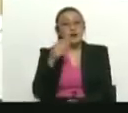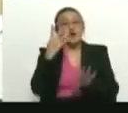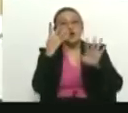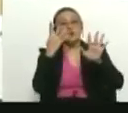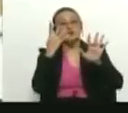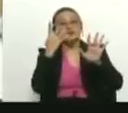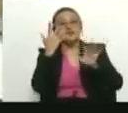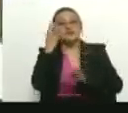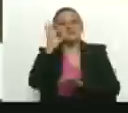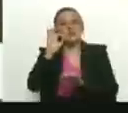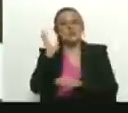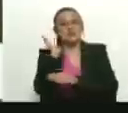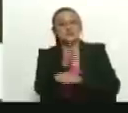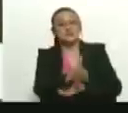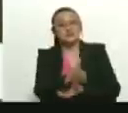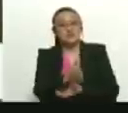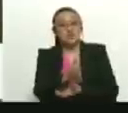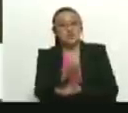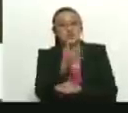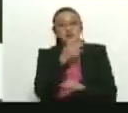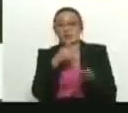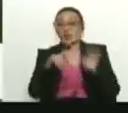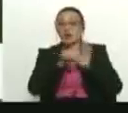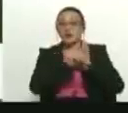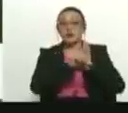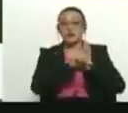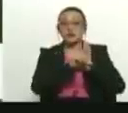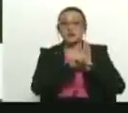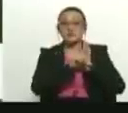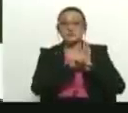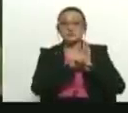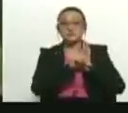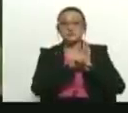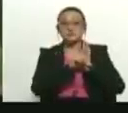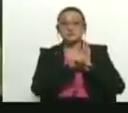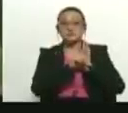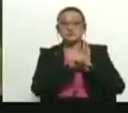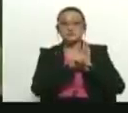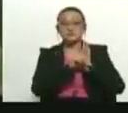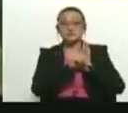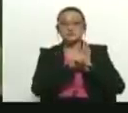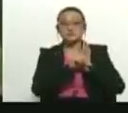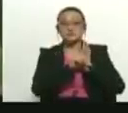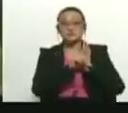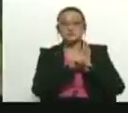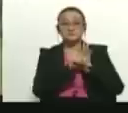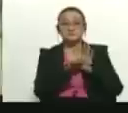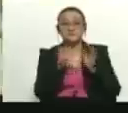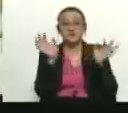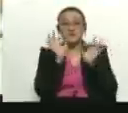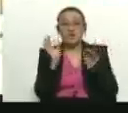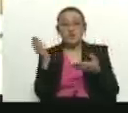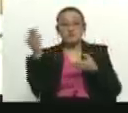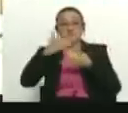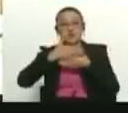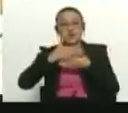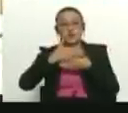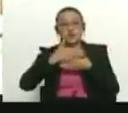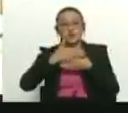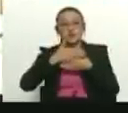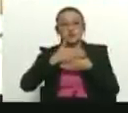950 sanciones ilegales, inmorales, lo que se llaman medidas coercitivas unilaterales.